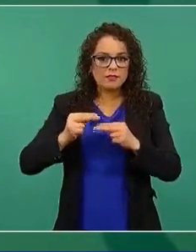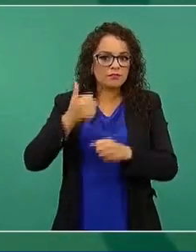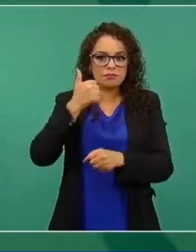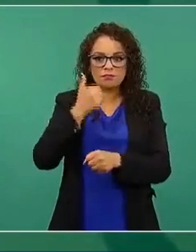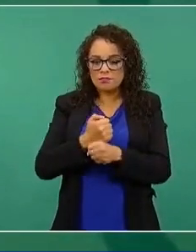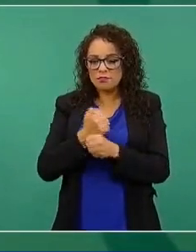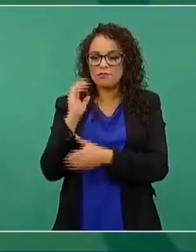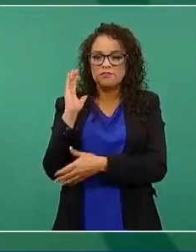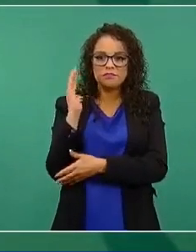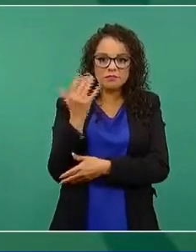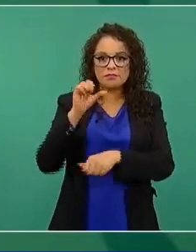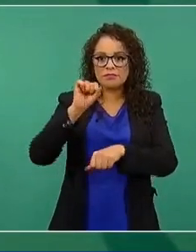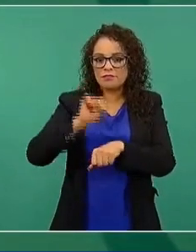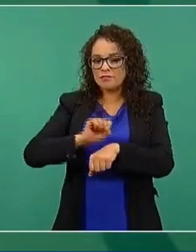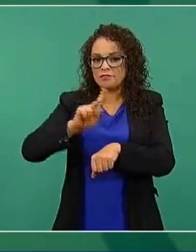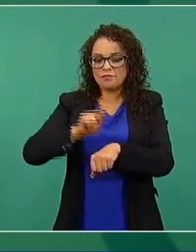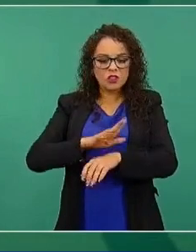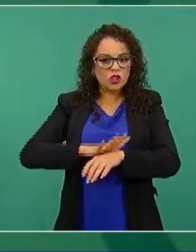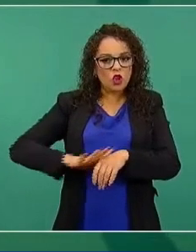Privatización de la salud,